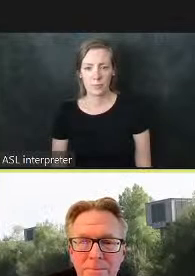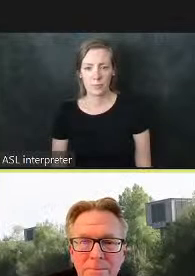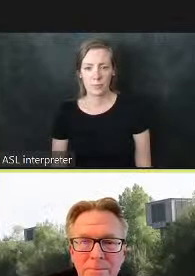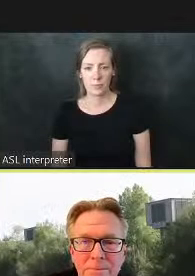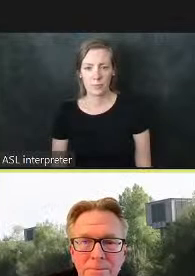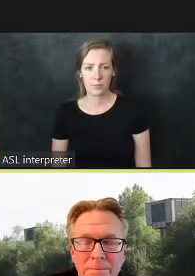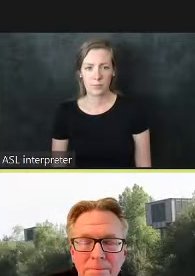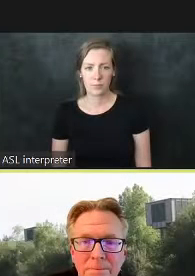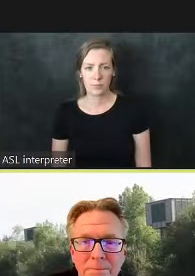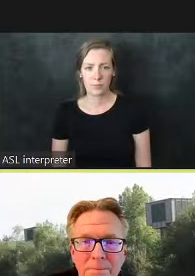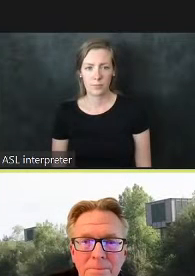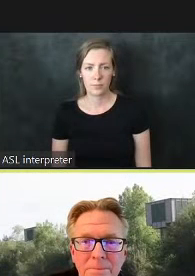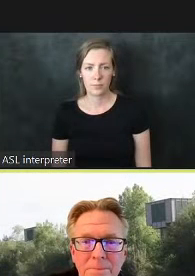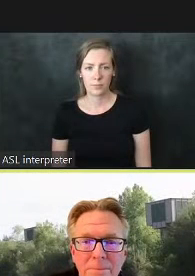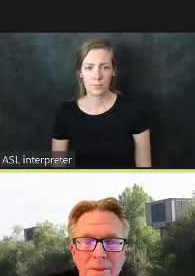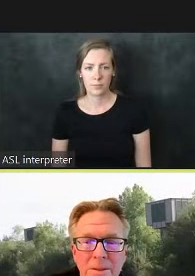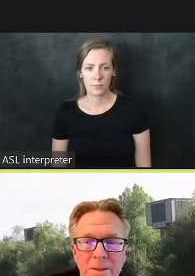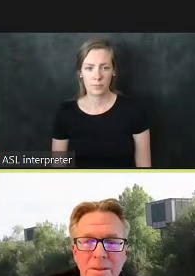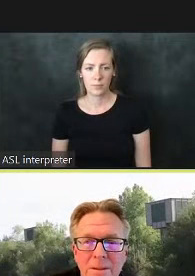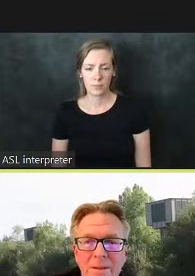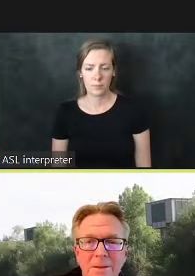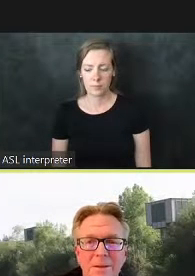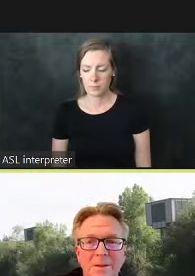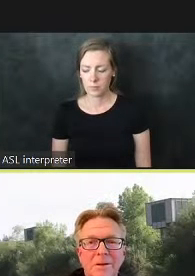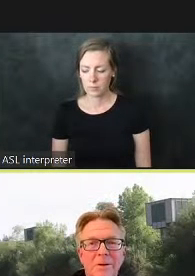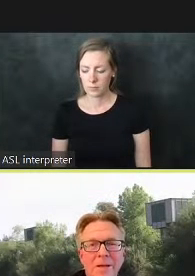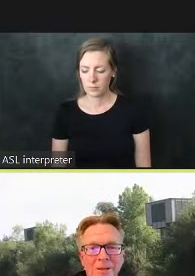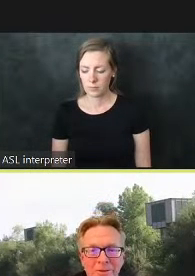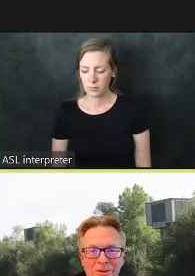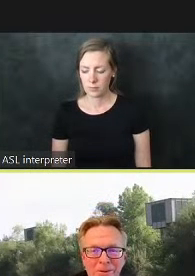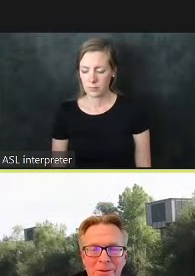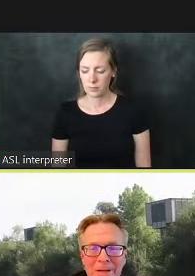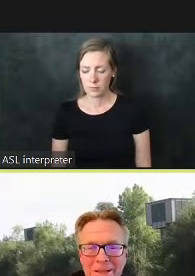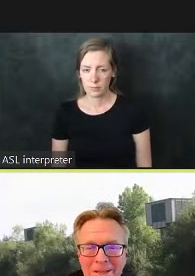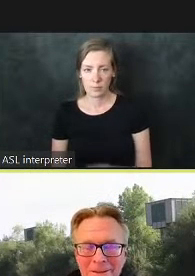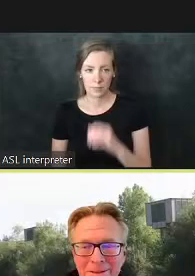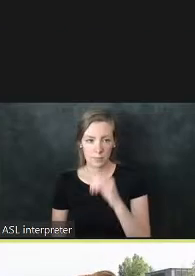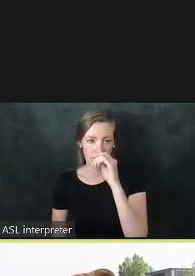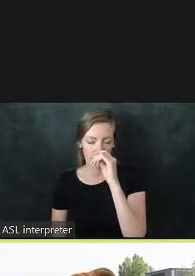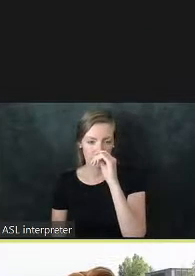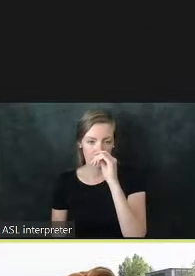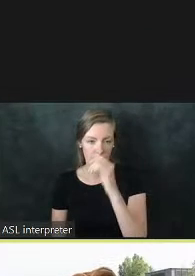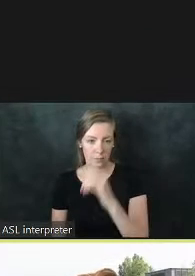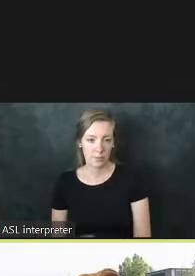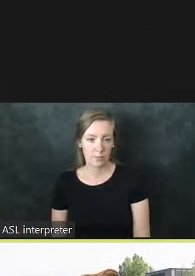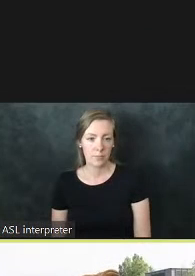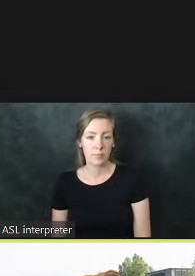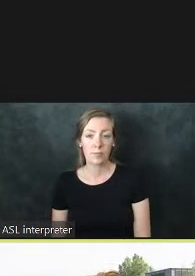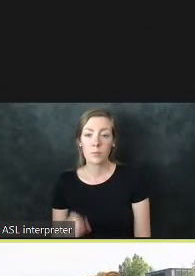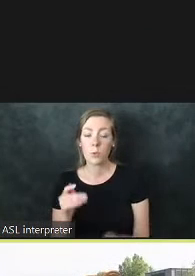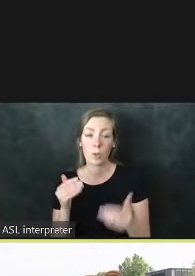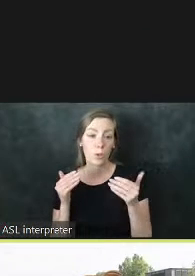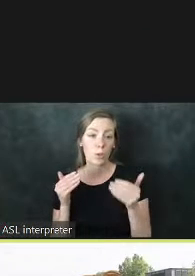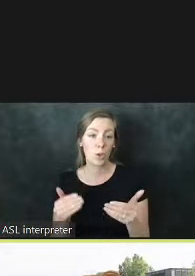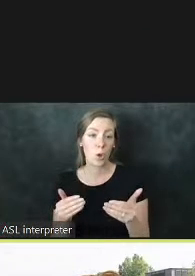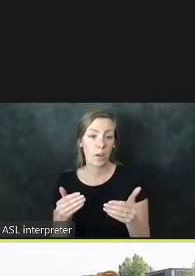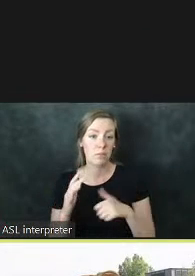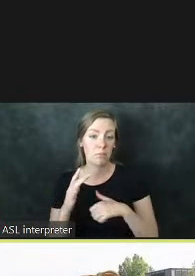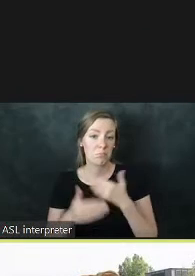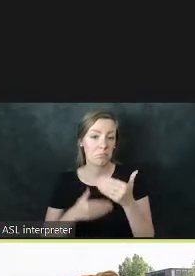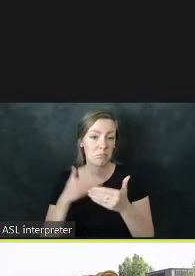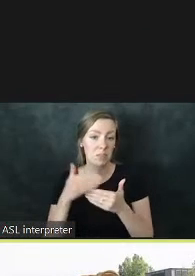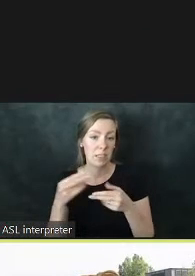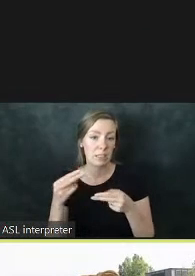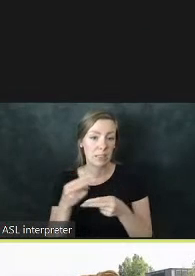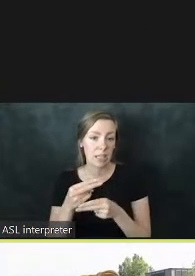Para las personas que están en la línea de español, dispensen, pero estamos teniendo muchas dificultades técnicas. Primero estamos batallando para